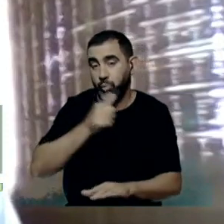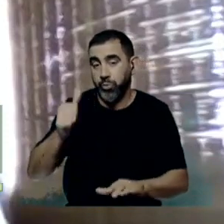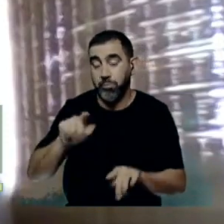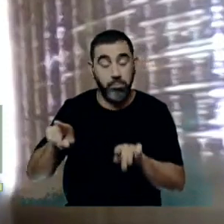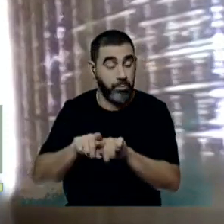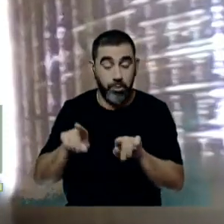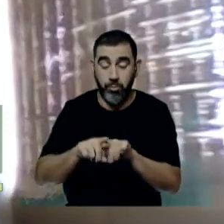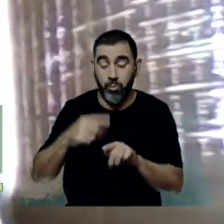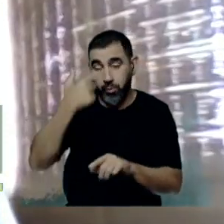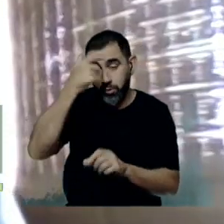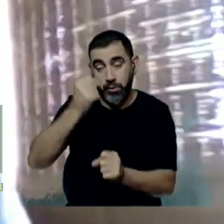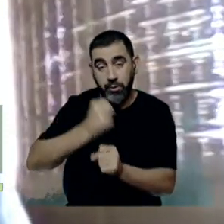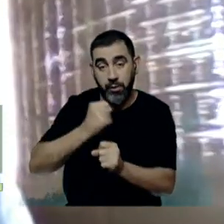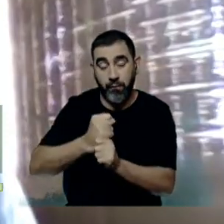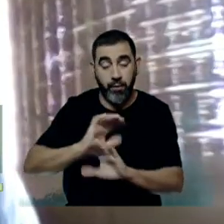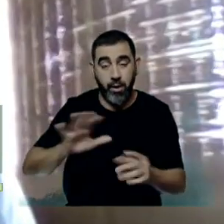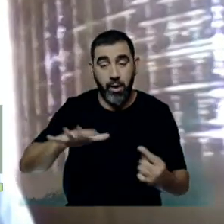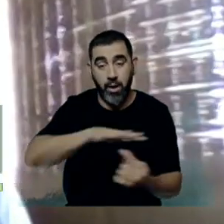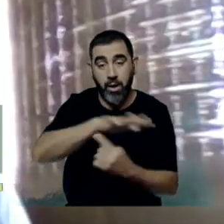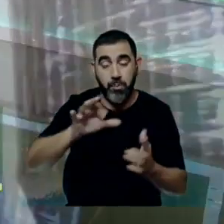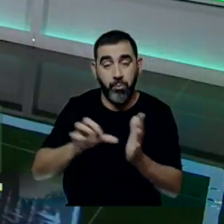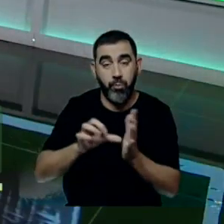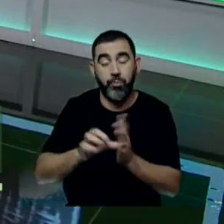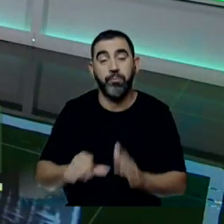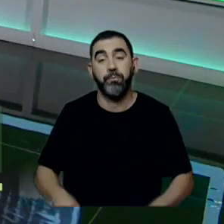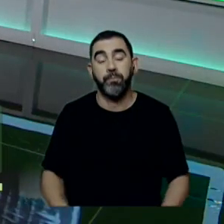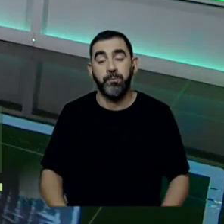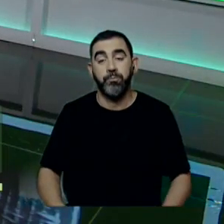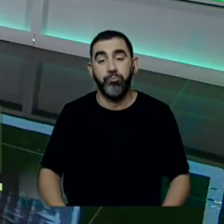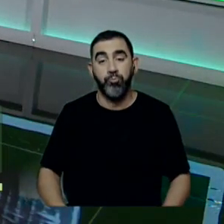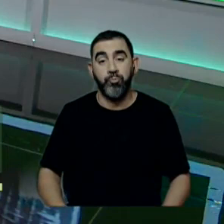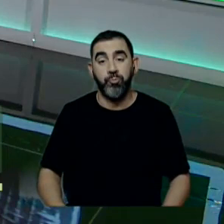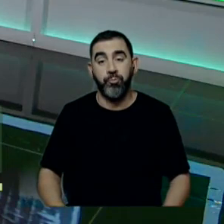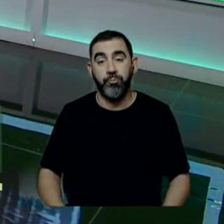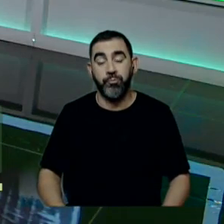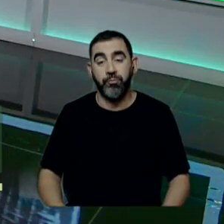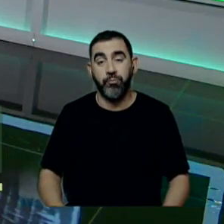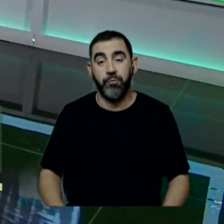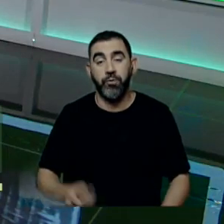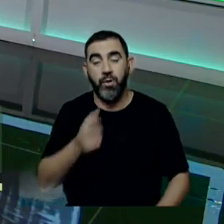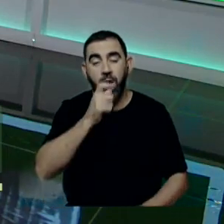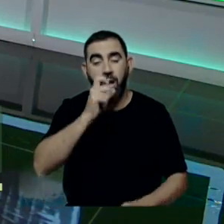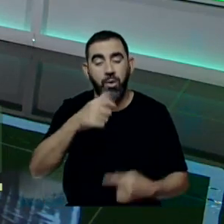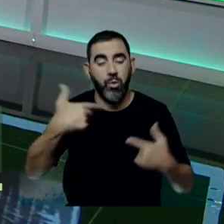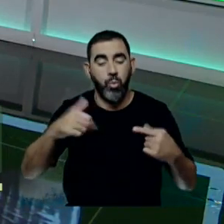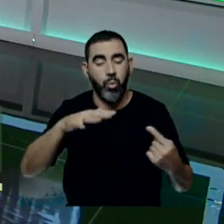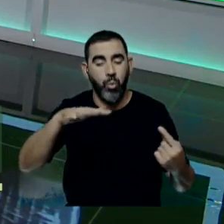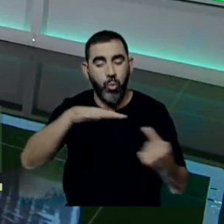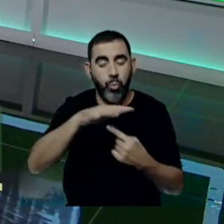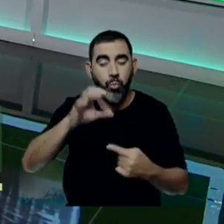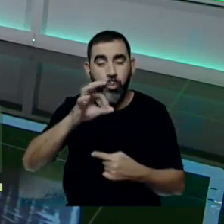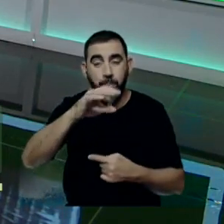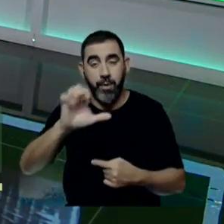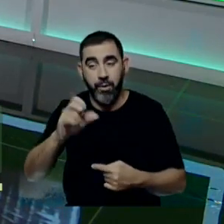forma, trabajamos con los sistemas ambientales. Entonces, la argumentación del Ministerio de Ambiente y de